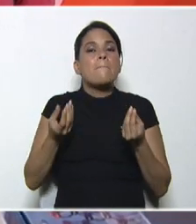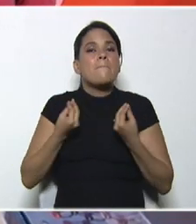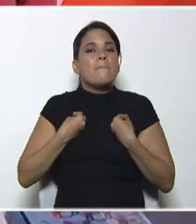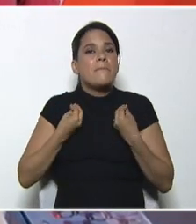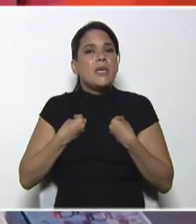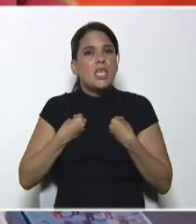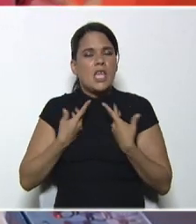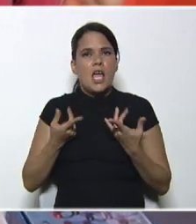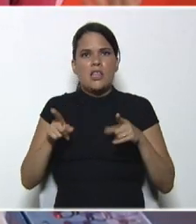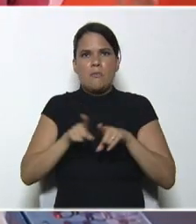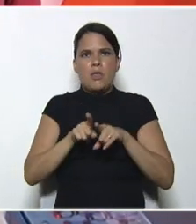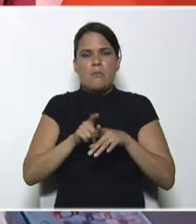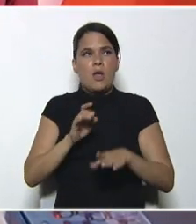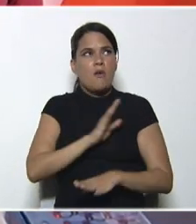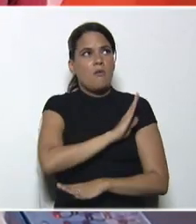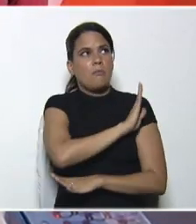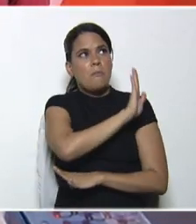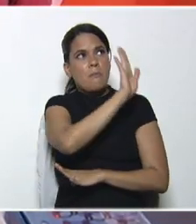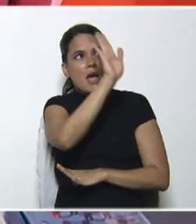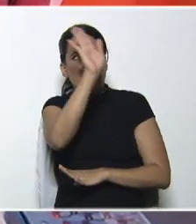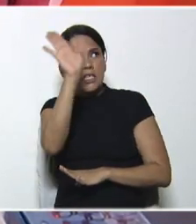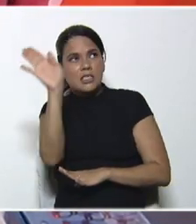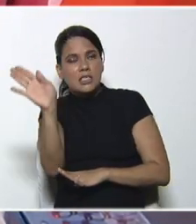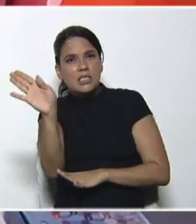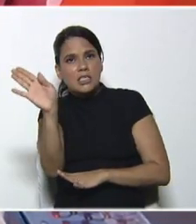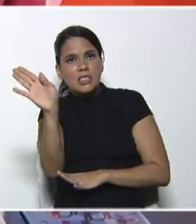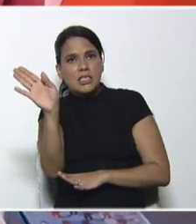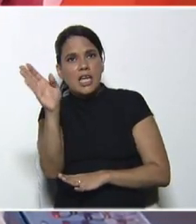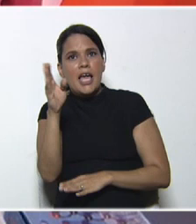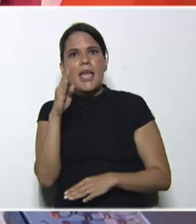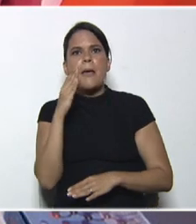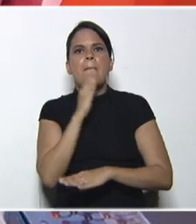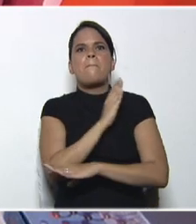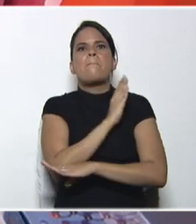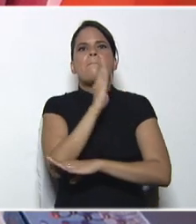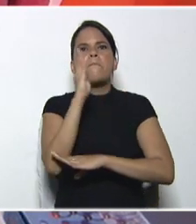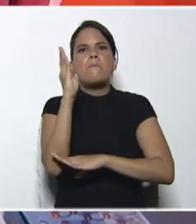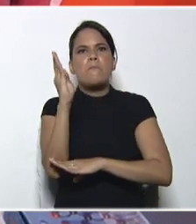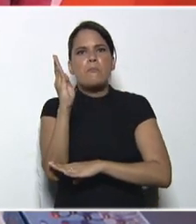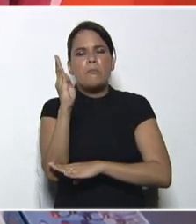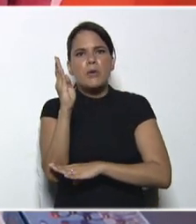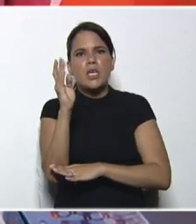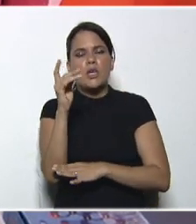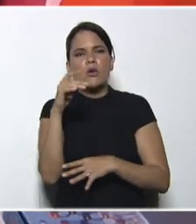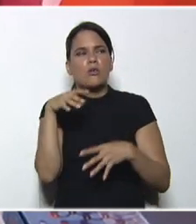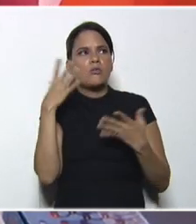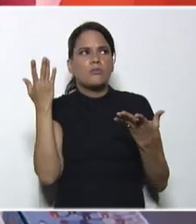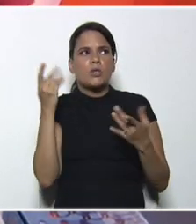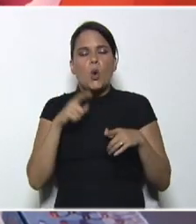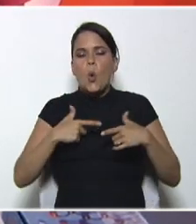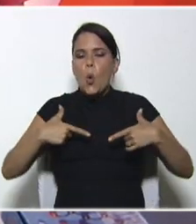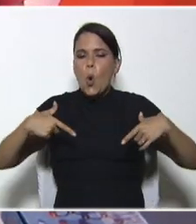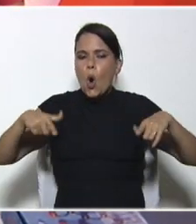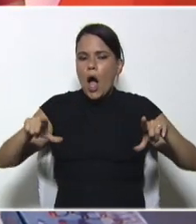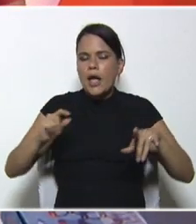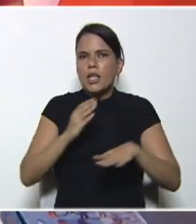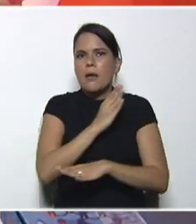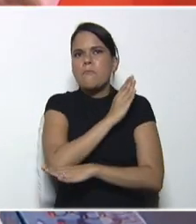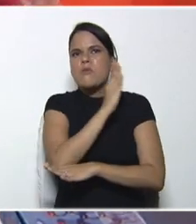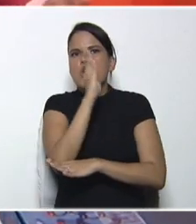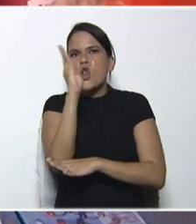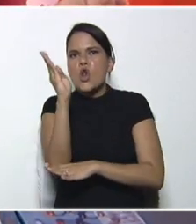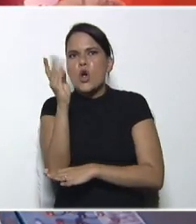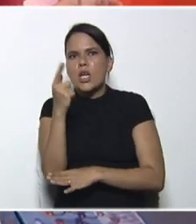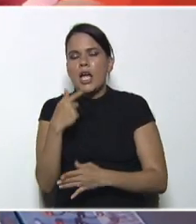también llamado paisaje bioclimático o área biótica, y es una determinada parte del planeta que comparte